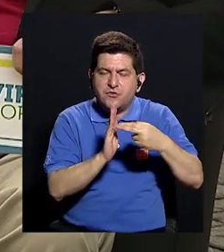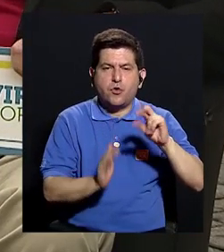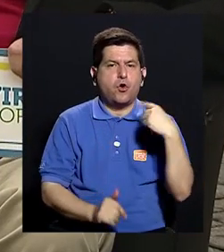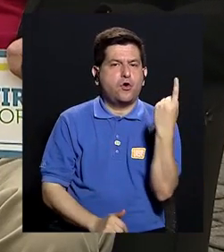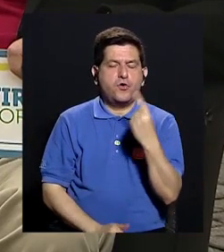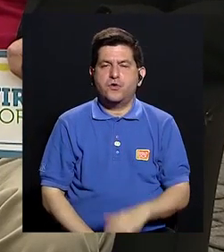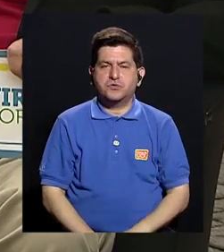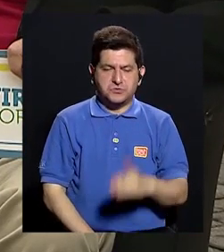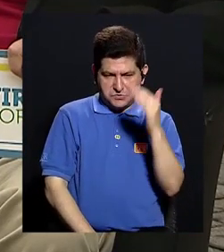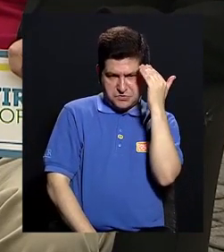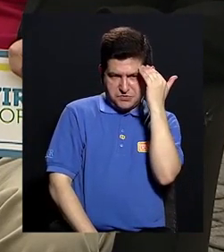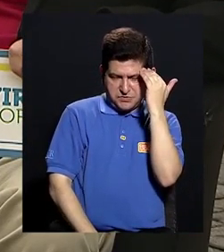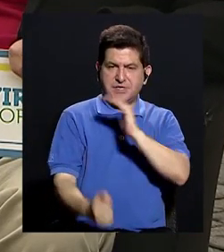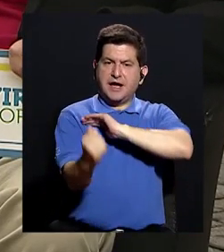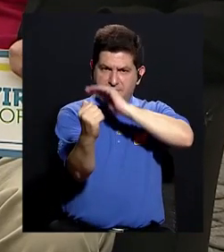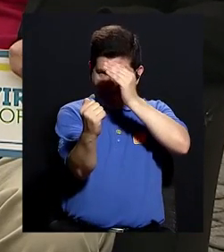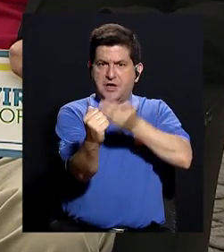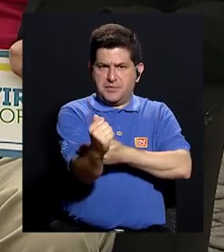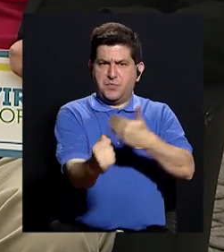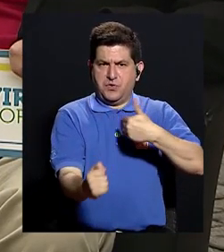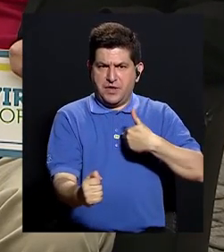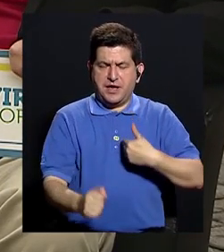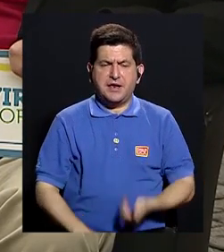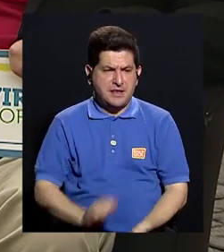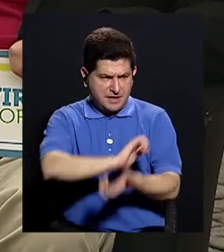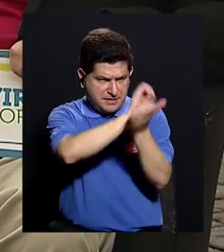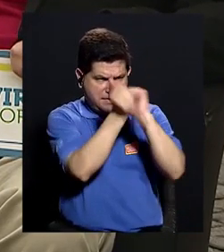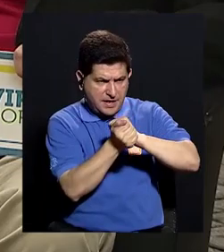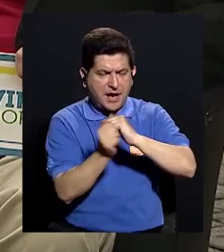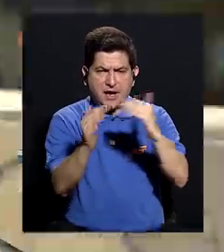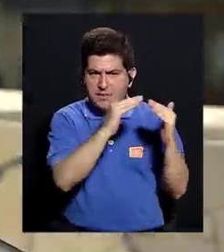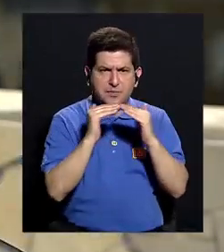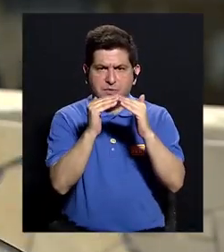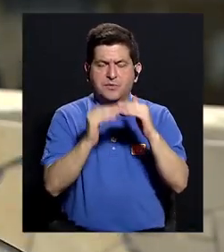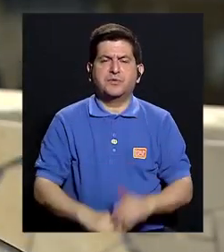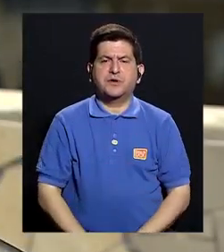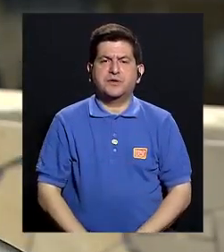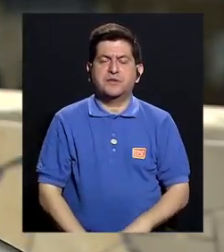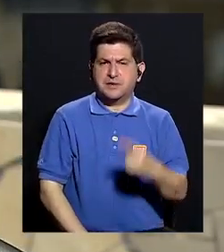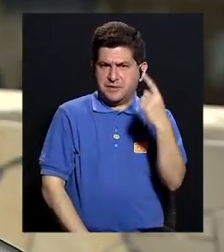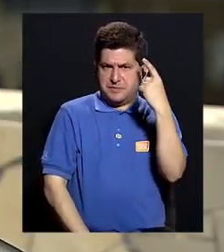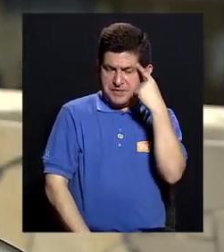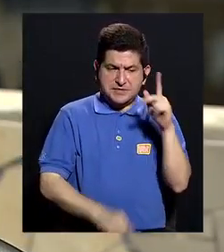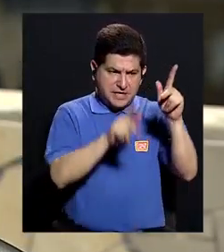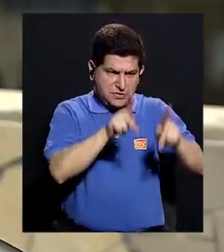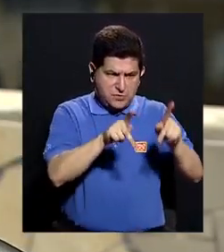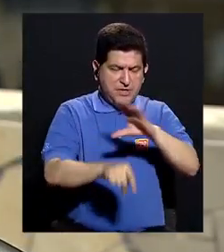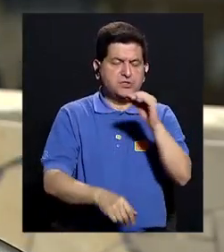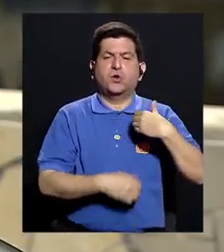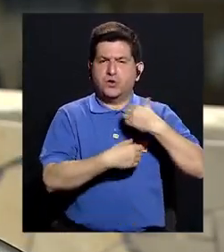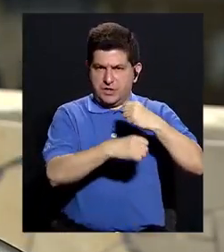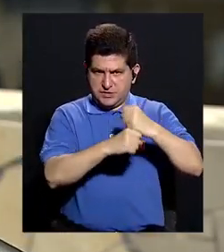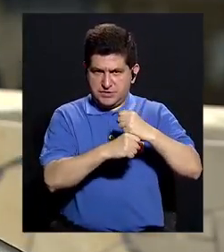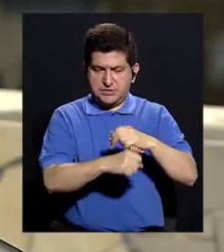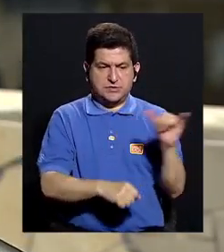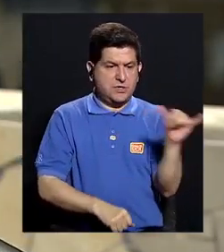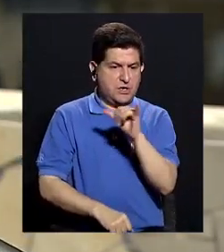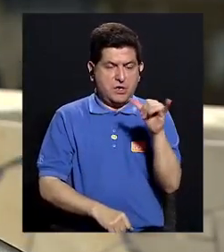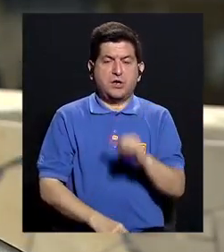no solo reconocer el poder que tienen de transformar las comunidades tanto la comunidad como los gobiernos locales